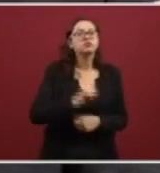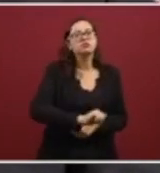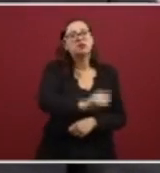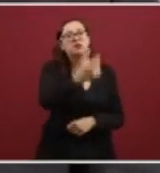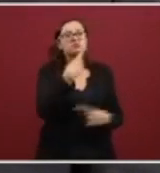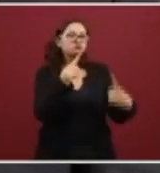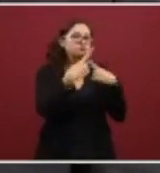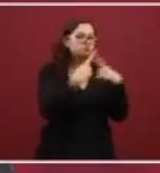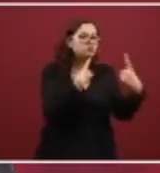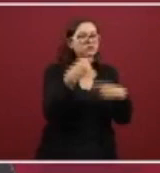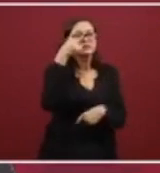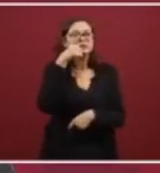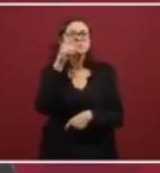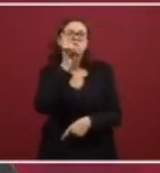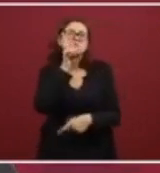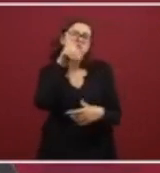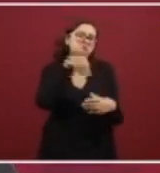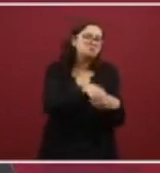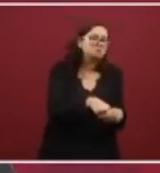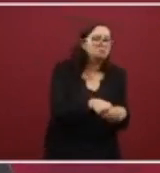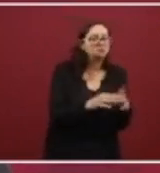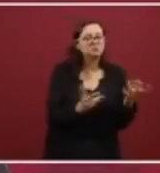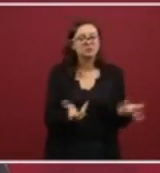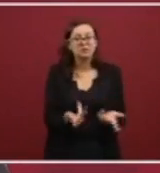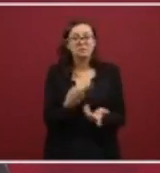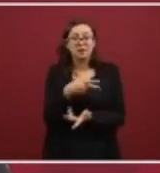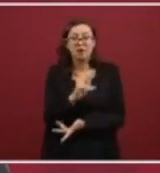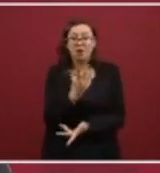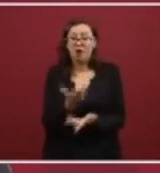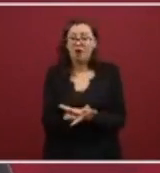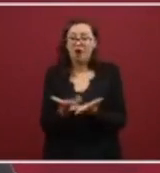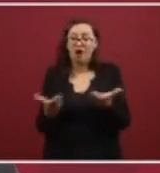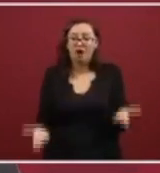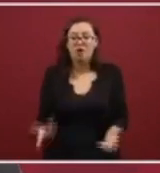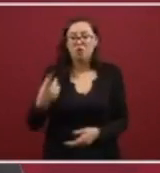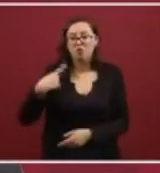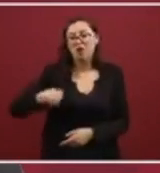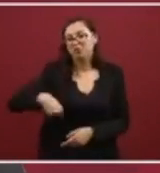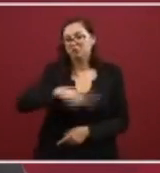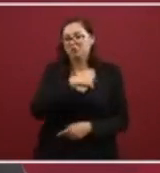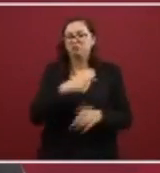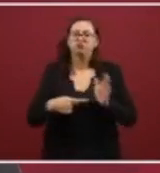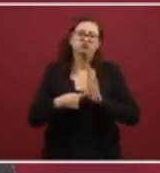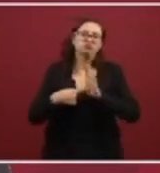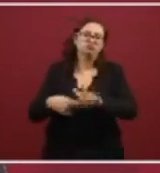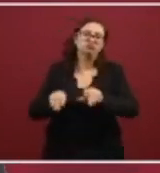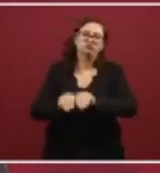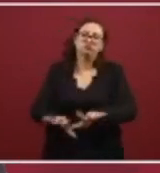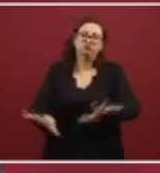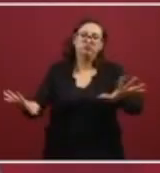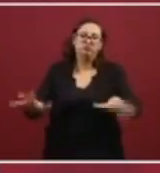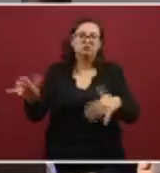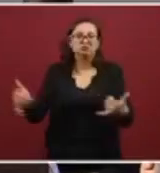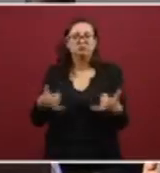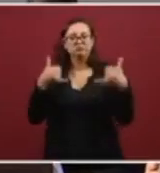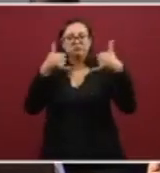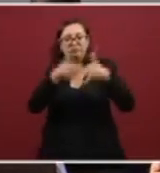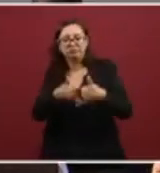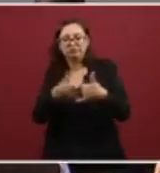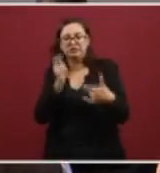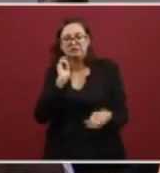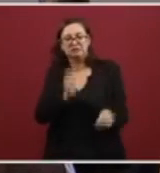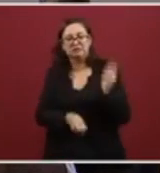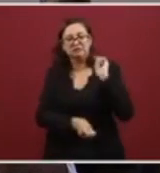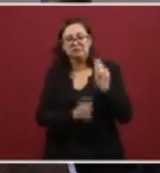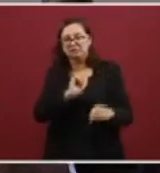En este caso, lo que estamos haciendo es hacer del conocimiento público incluso las llamadas que hubo, qué se argumentó en la mesa, qué dijimos y qué